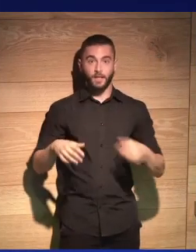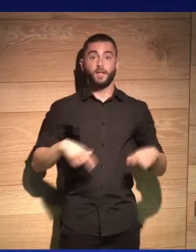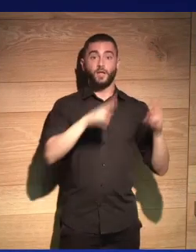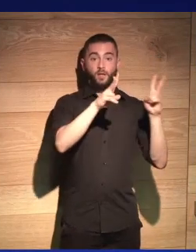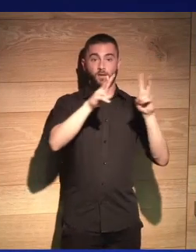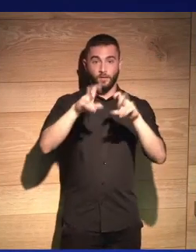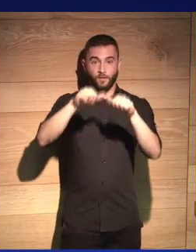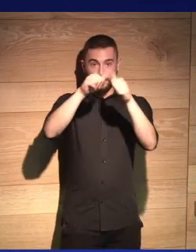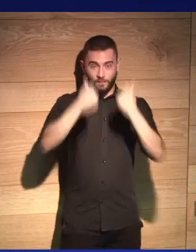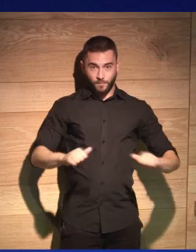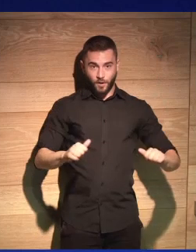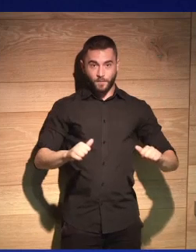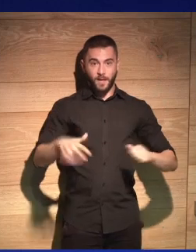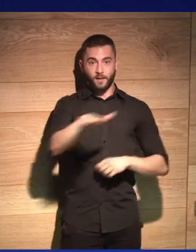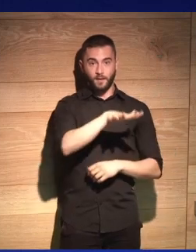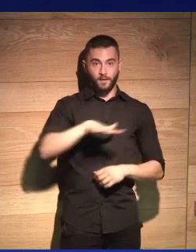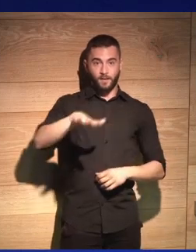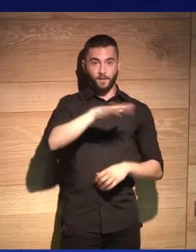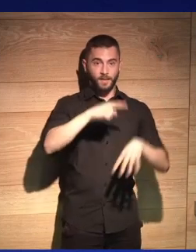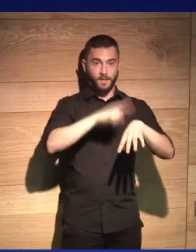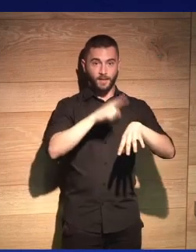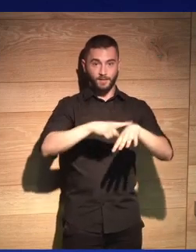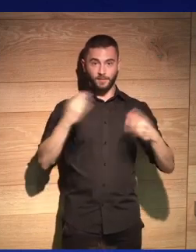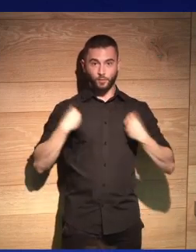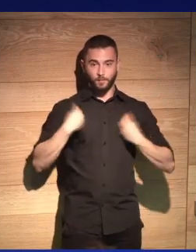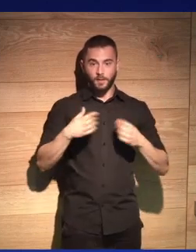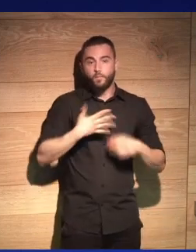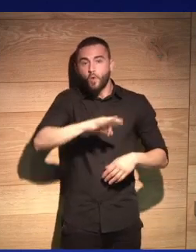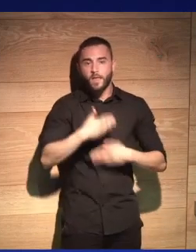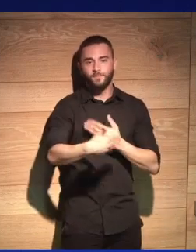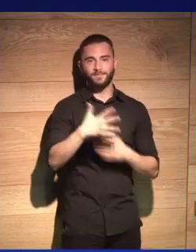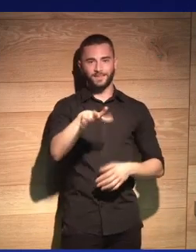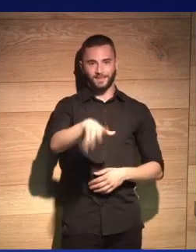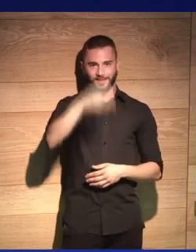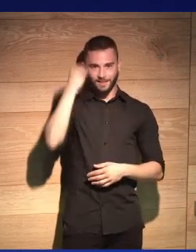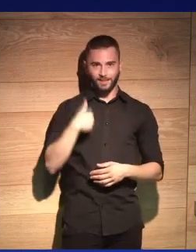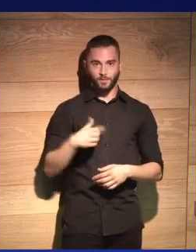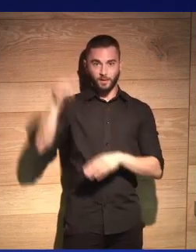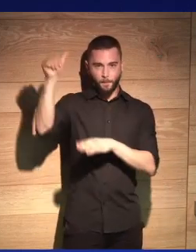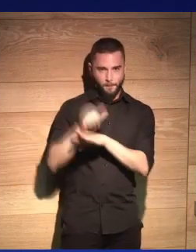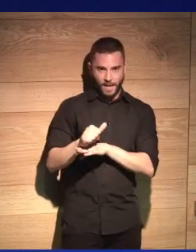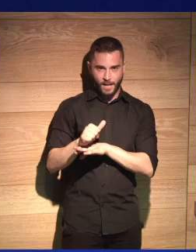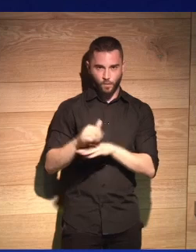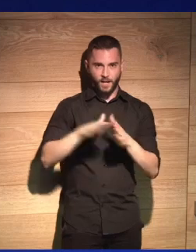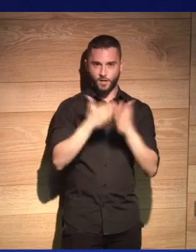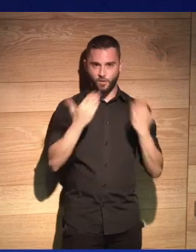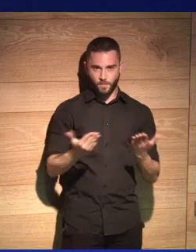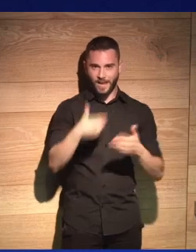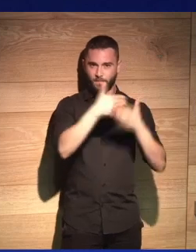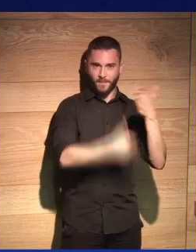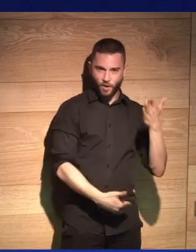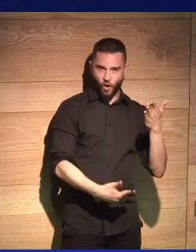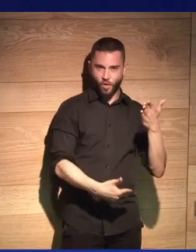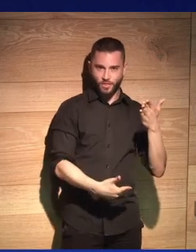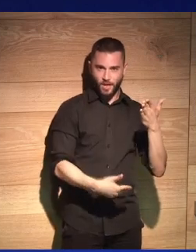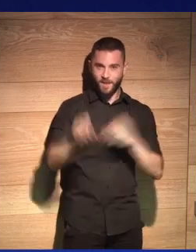de experimentar el tiempo y el espacio. Las novelas y las películas no logran captarlo del todo, tampoco el periodismo.